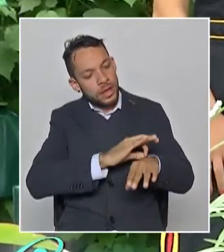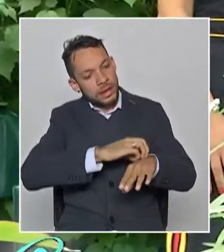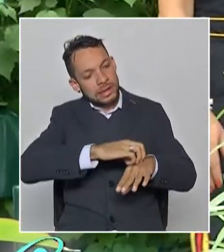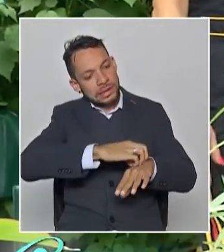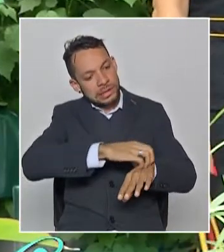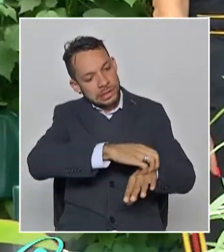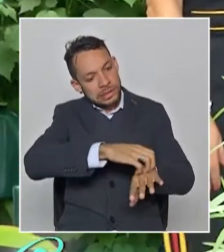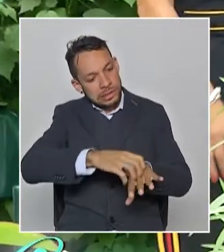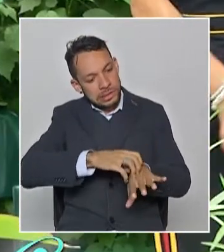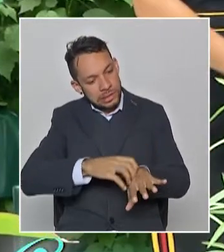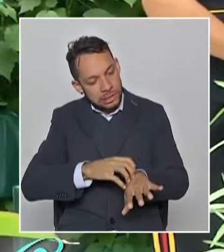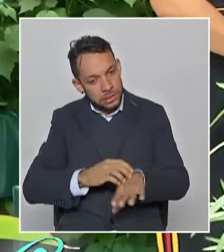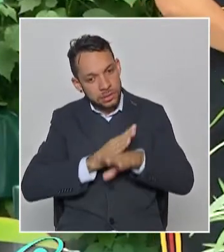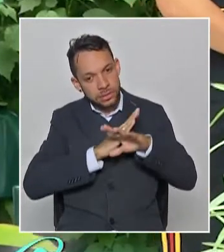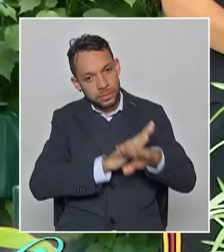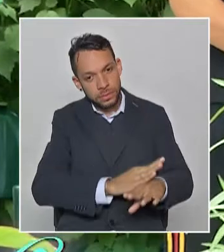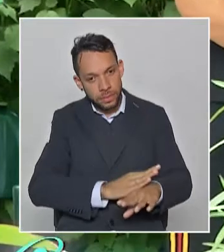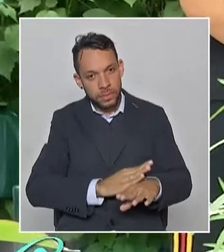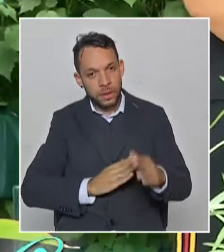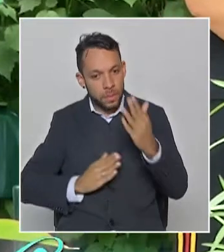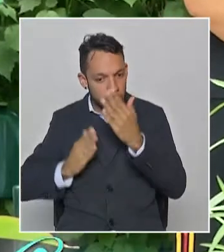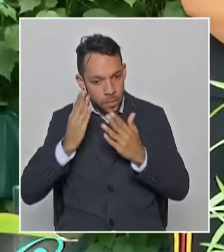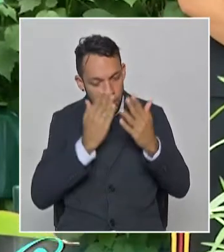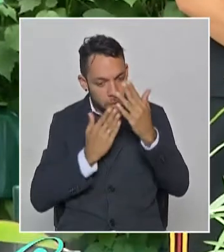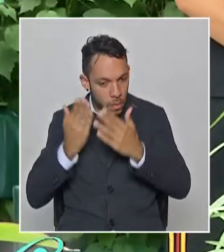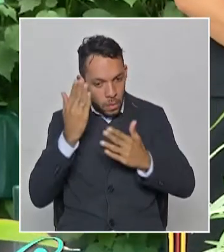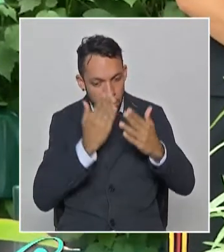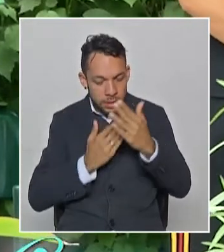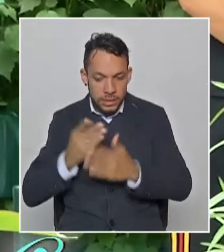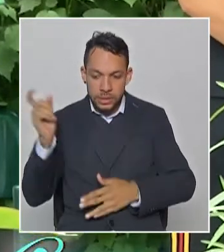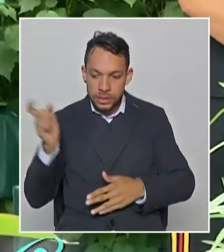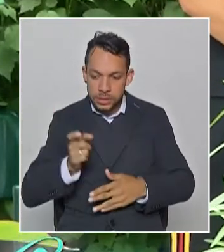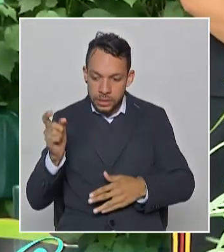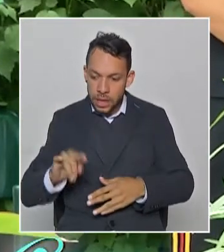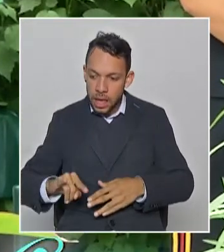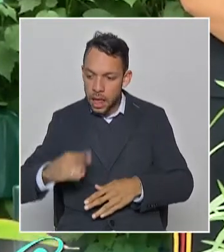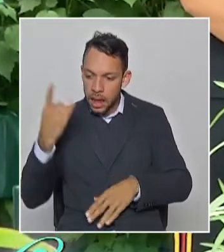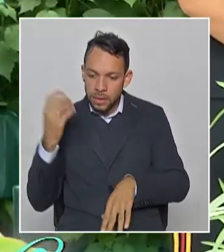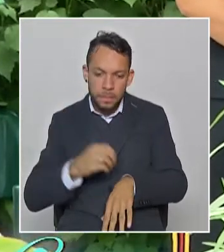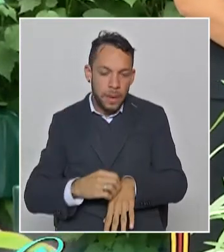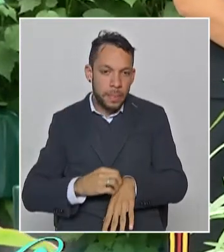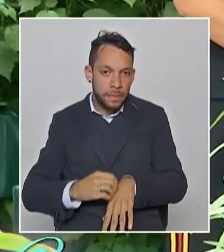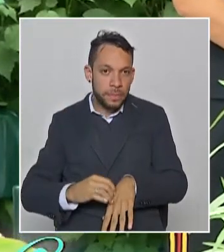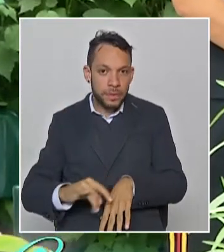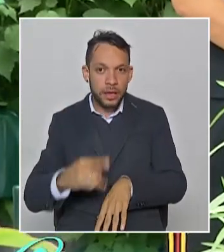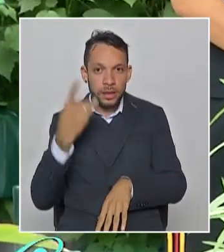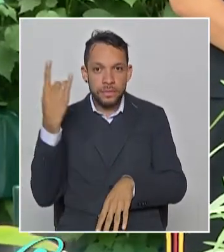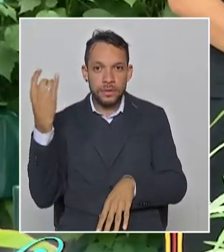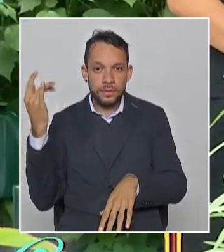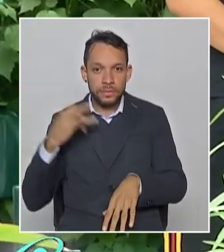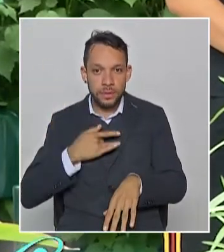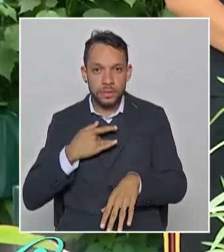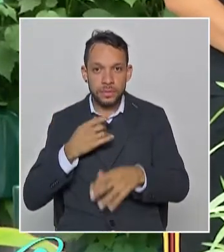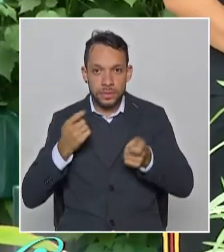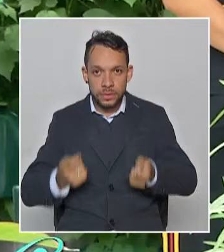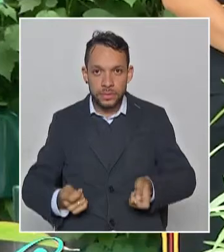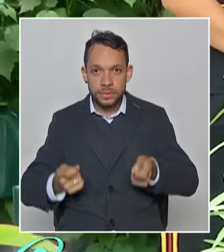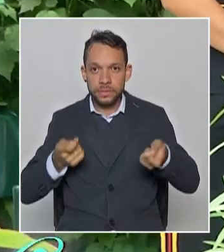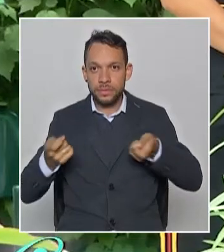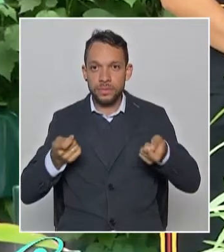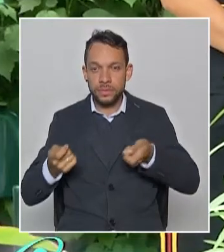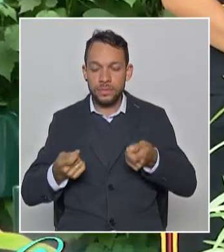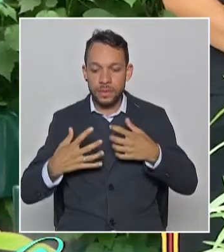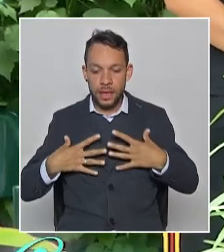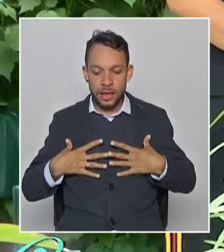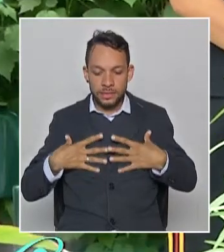tan frecuente. Para eso se hace una prueba. Porque el hecho de que pique y que arde y que molesta no es que sea alérgico. No, el que es alérgico es porque